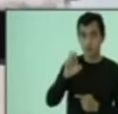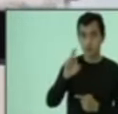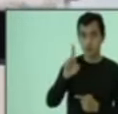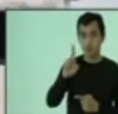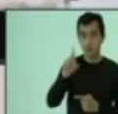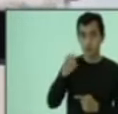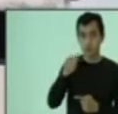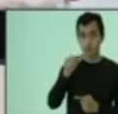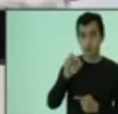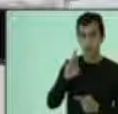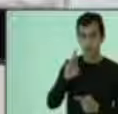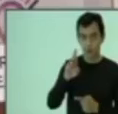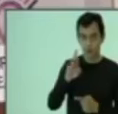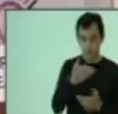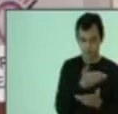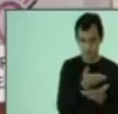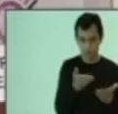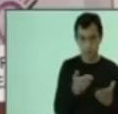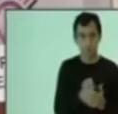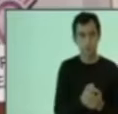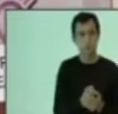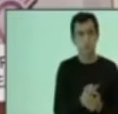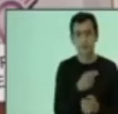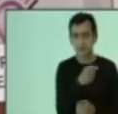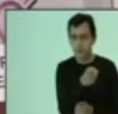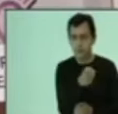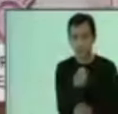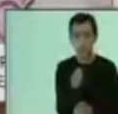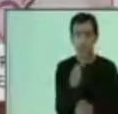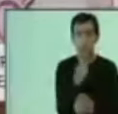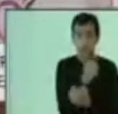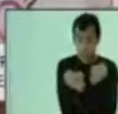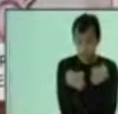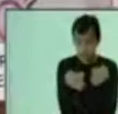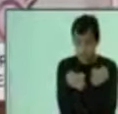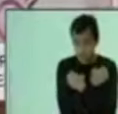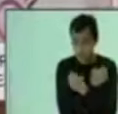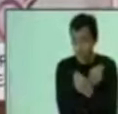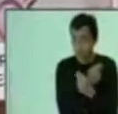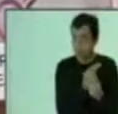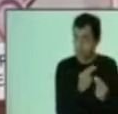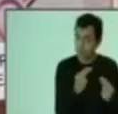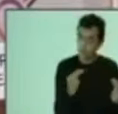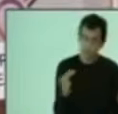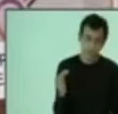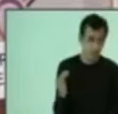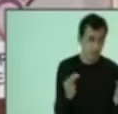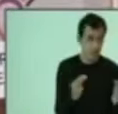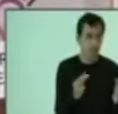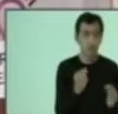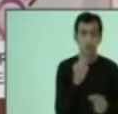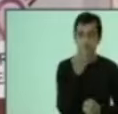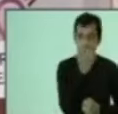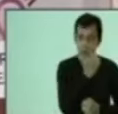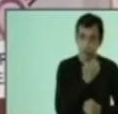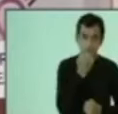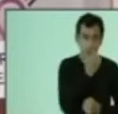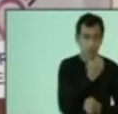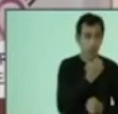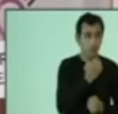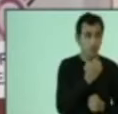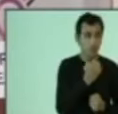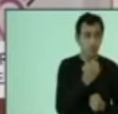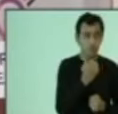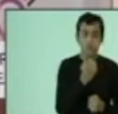Medina. Es muy necesario en materia de educación que tengamos centros educativos de calidad